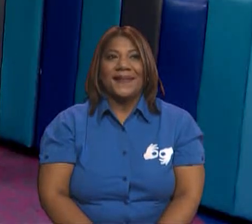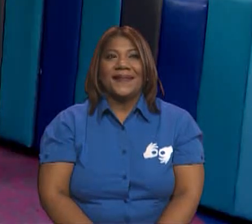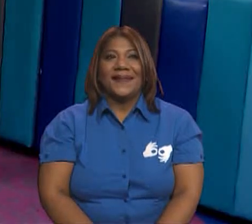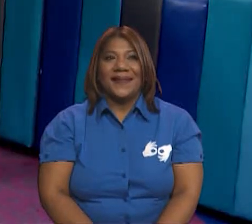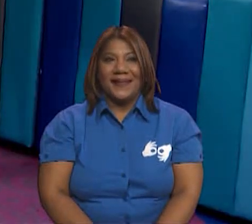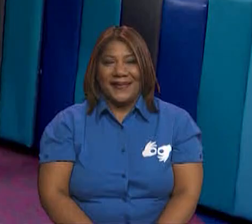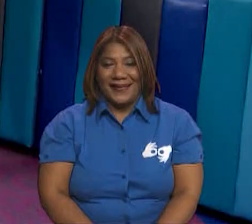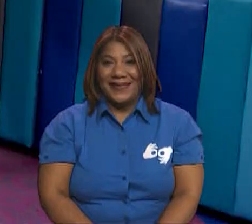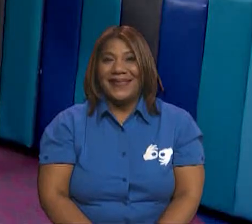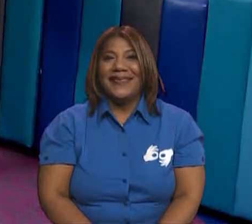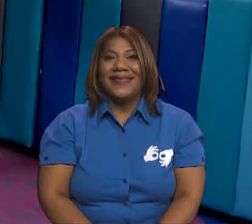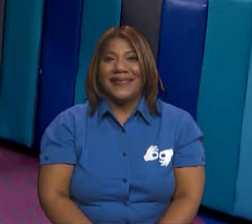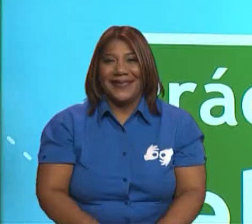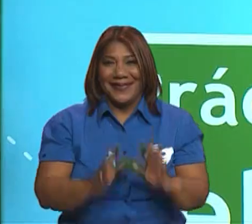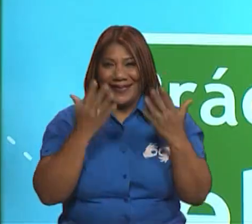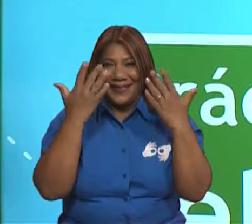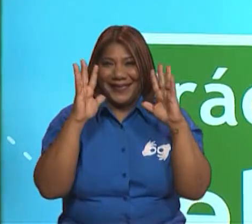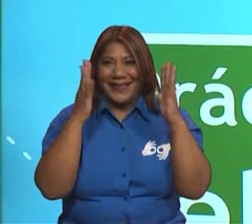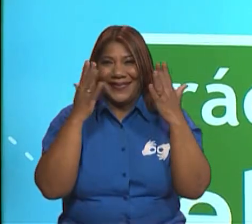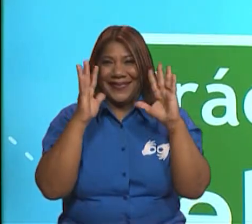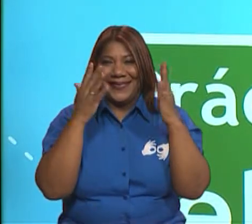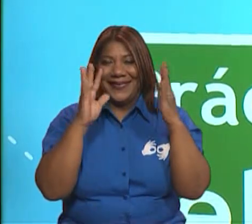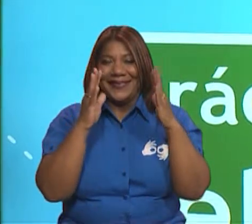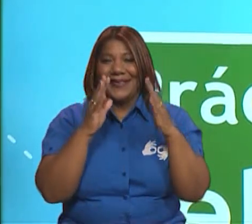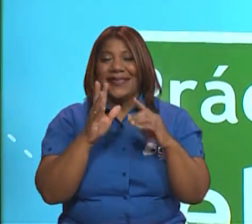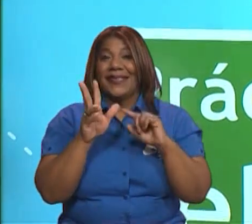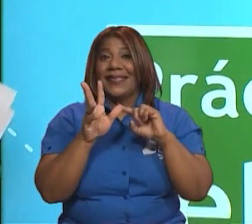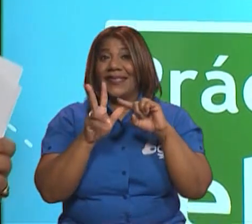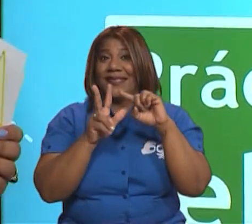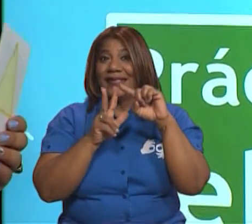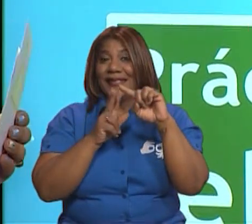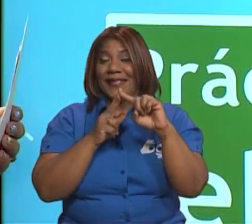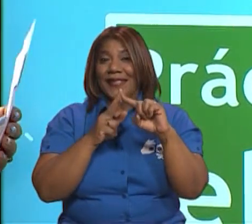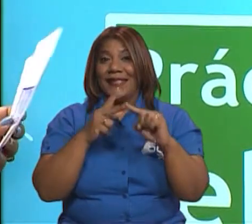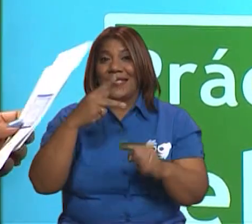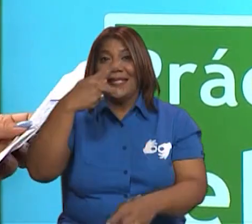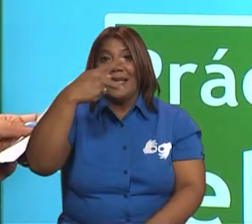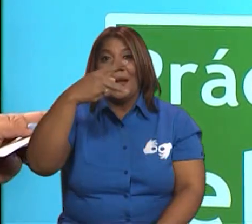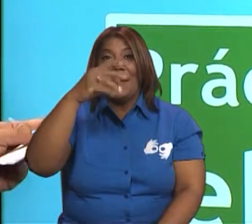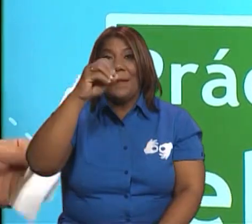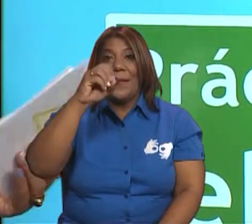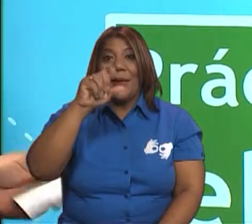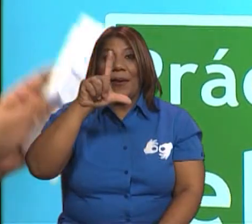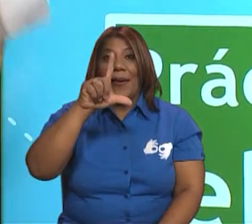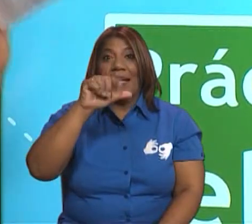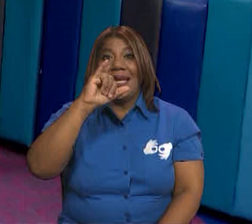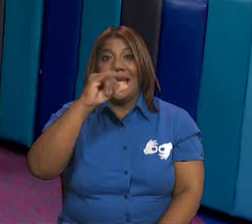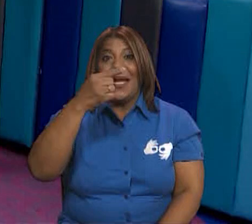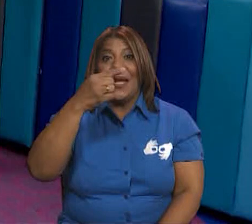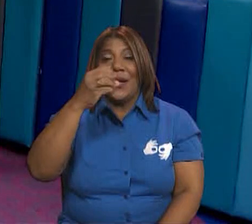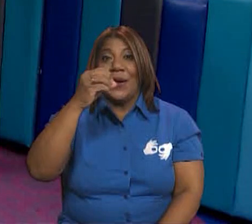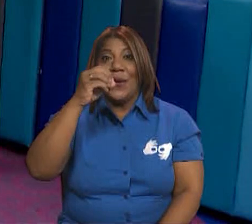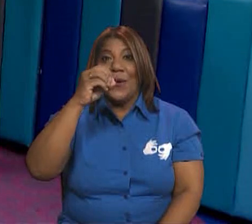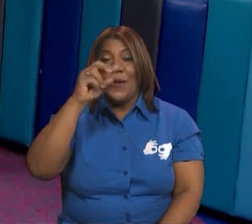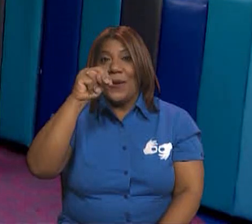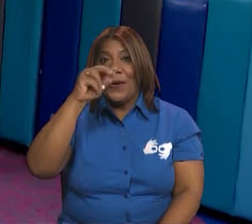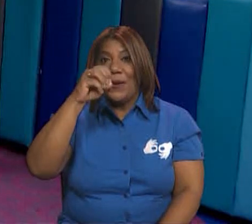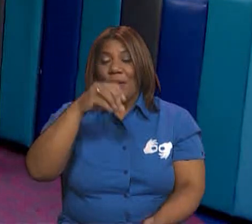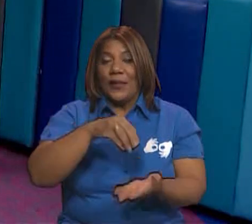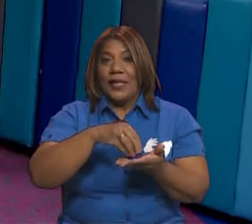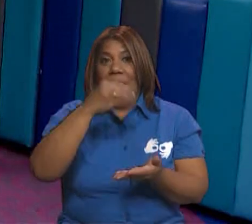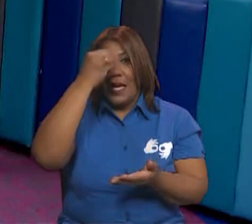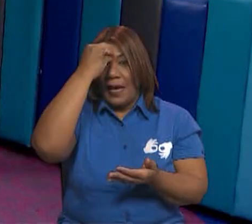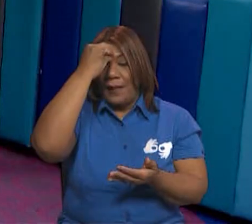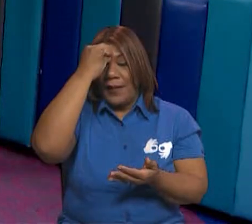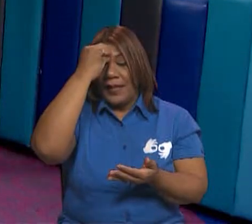ver. Muy bien, muy se trata de un triángulo. Estos son los tres polígonos que hemos visto durante la clase. Y ahora usted me trae algo especial